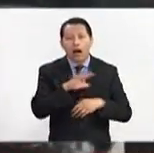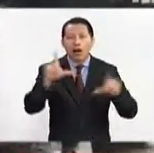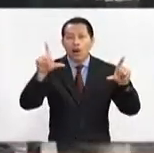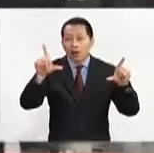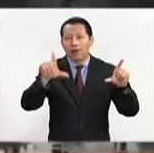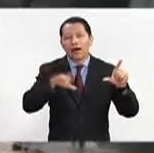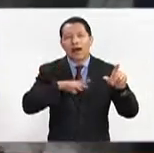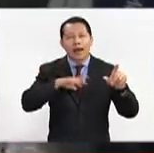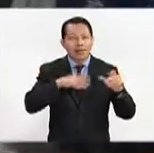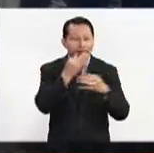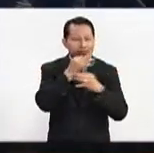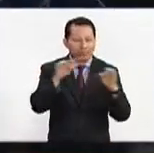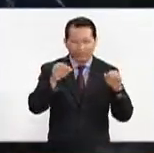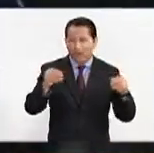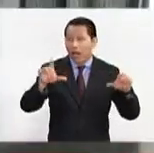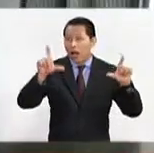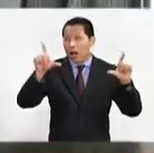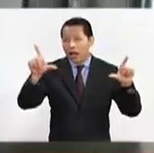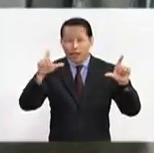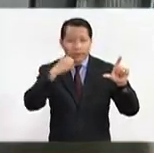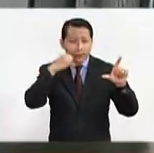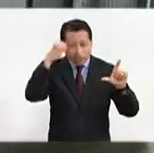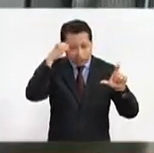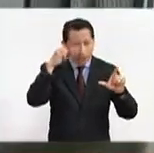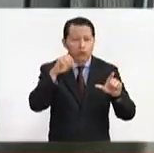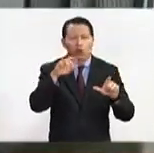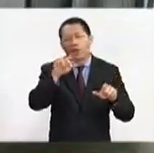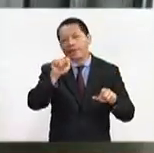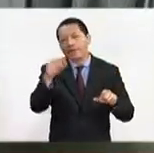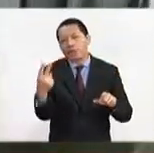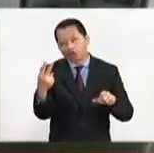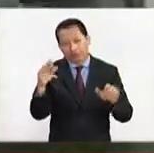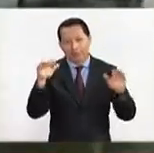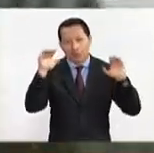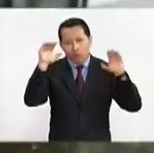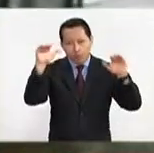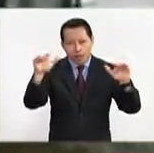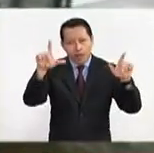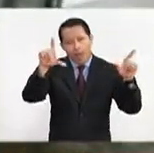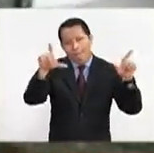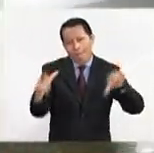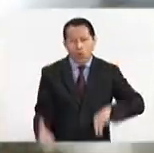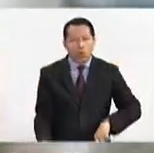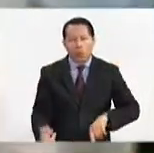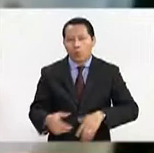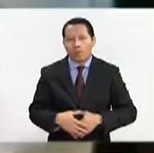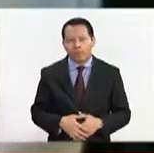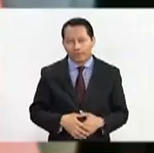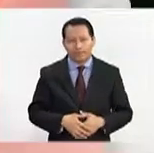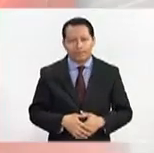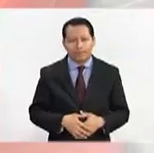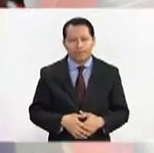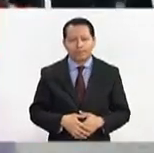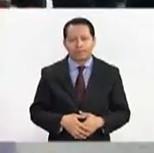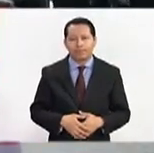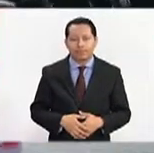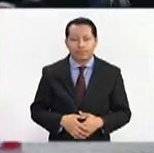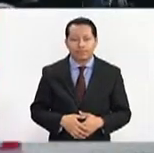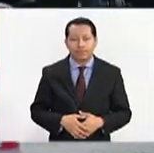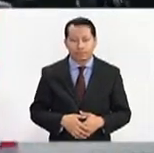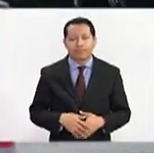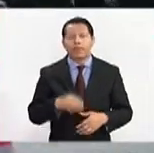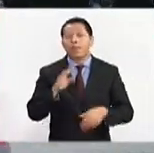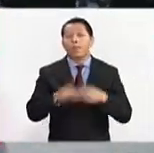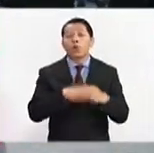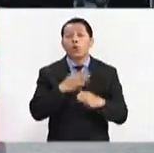un espectacular en un estacionamiento de la Terminal 2 del Aeropuerto Internacional de la Ciudad de México. En